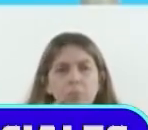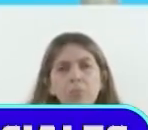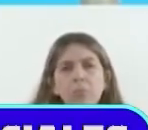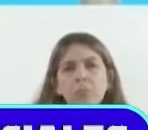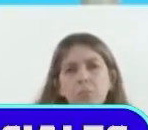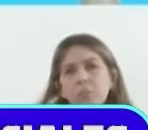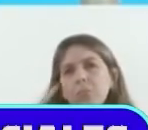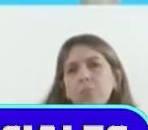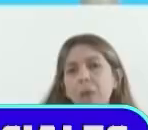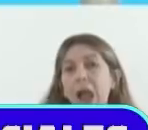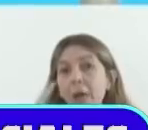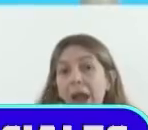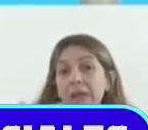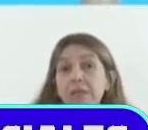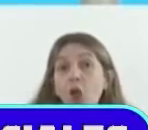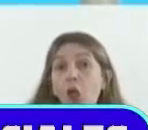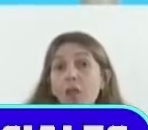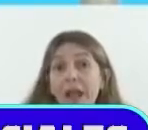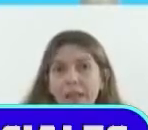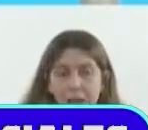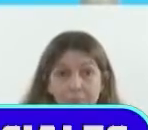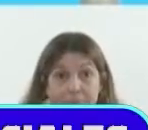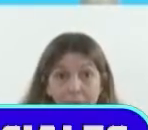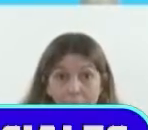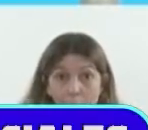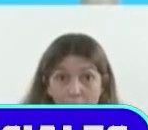que nos está pasando. ¿De acuerdo?